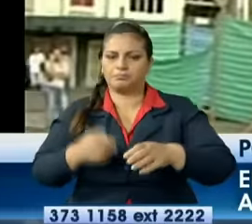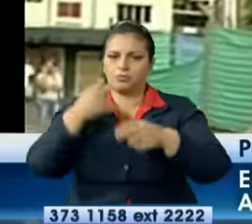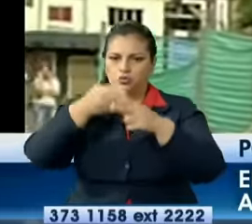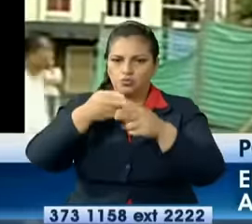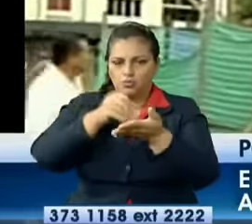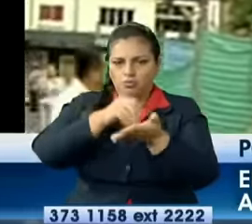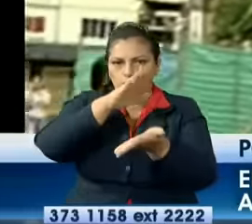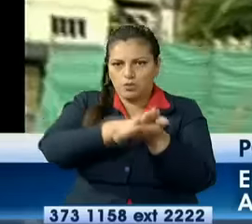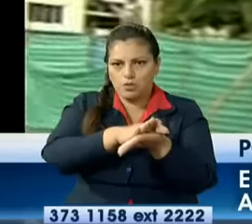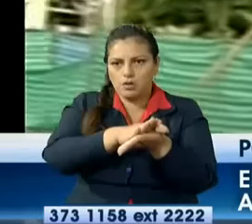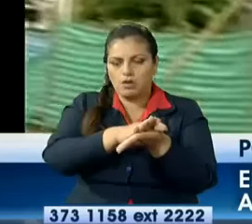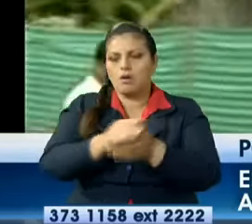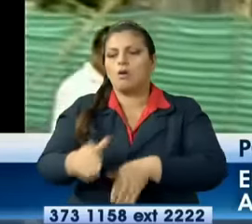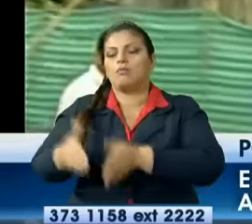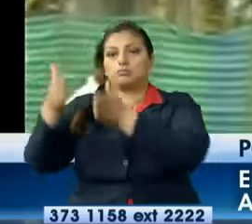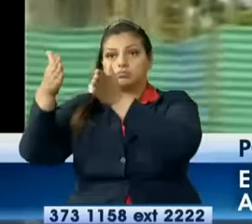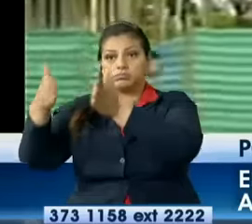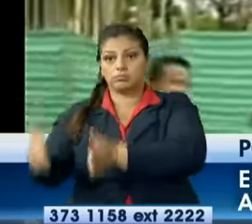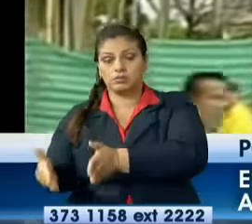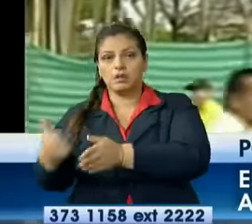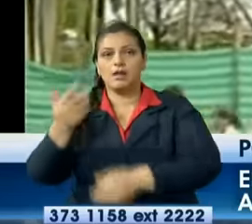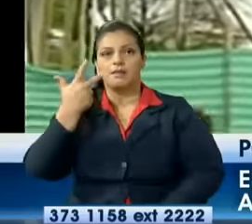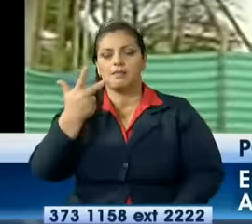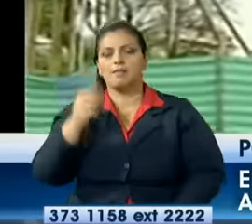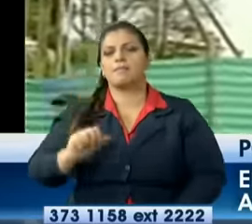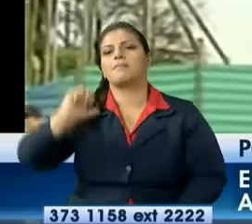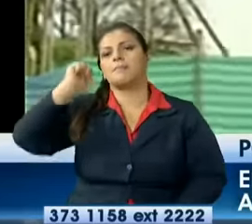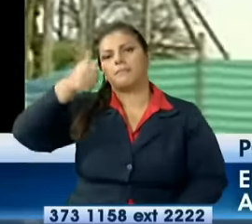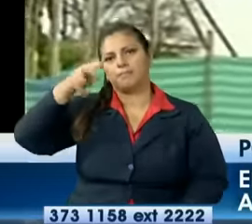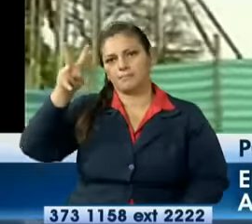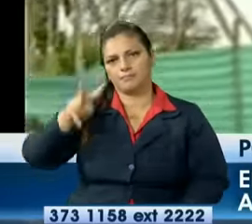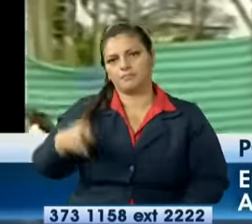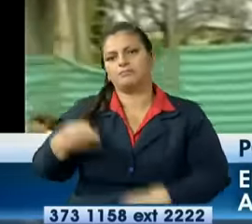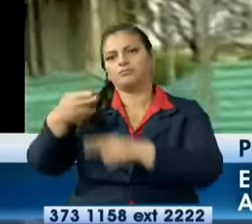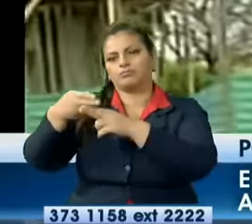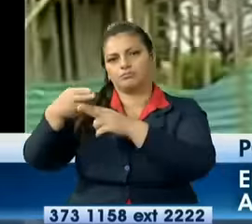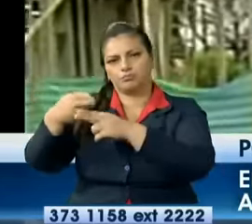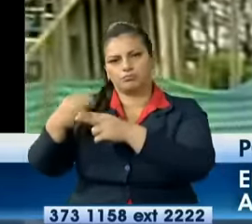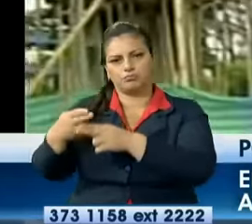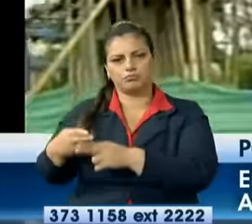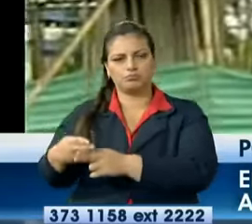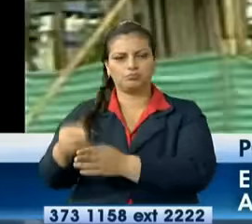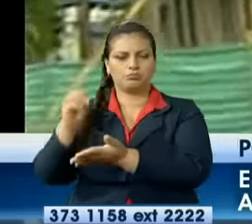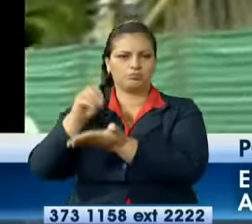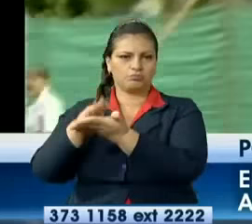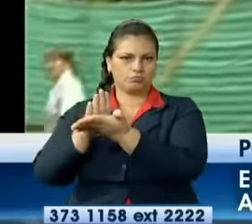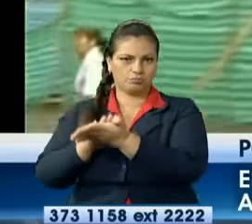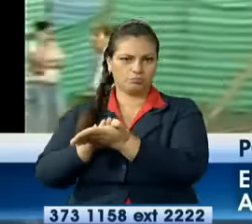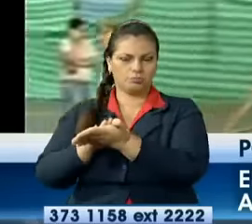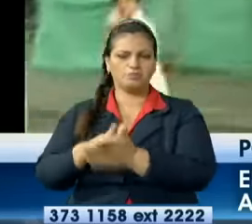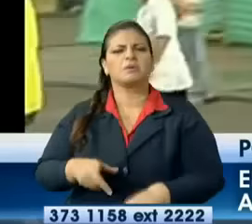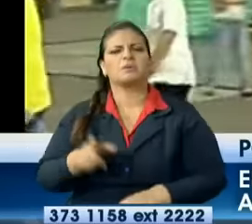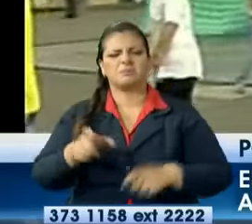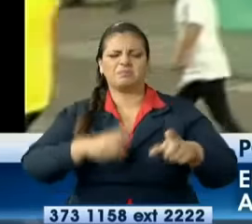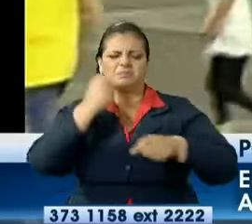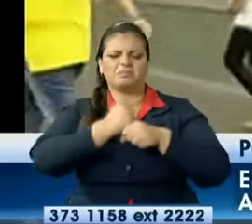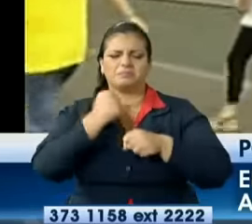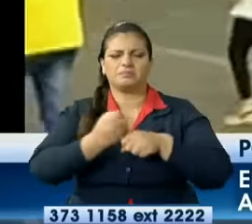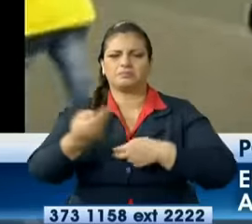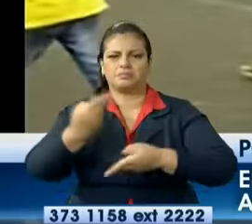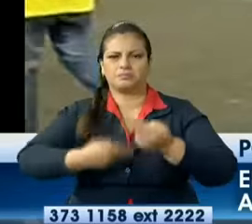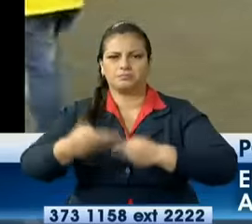mañana viernes e incluso se van a tomar el sábado para la inscripción de quienes forman parte de esa fase 3. El día de ayer ya hubo